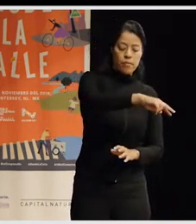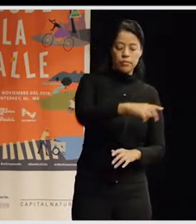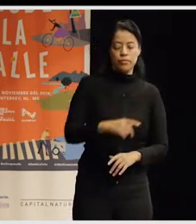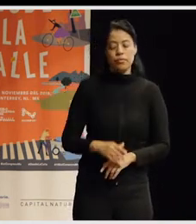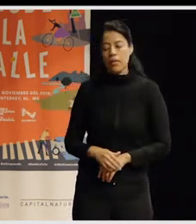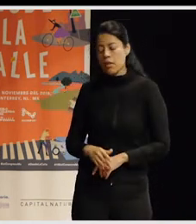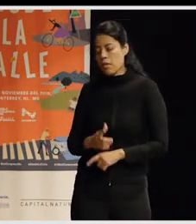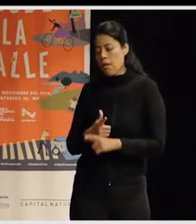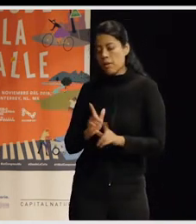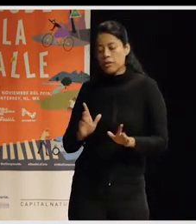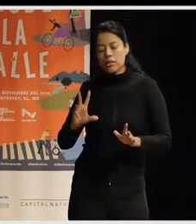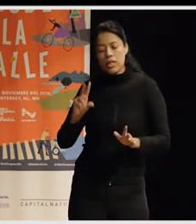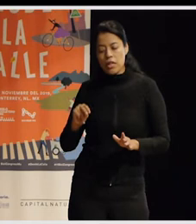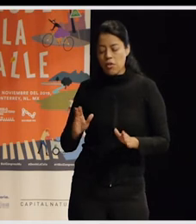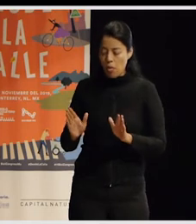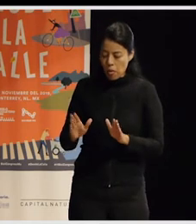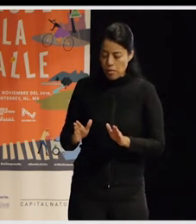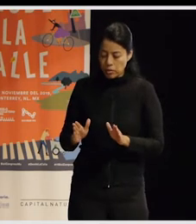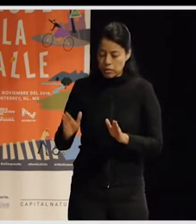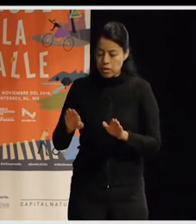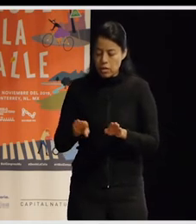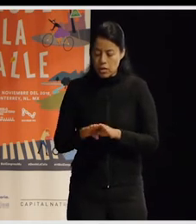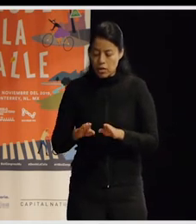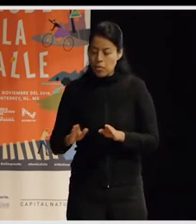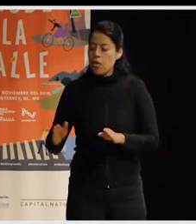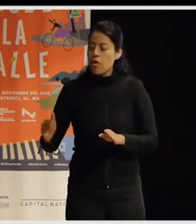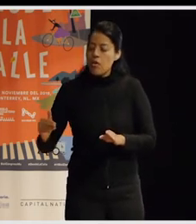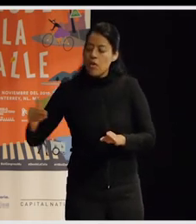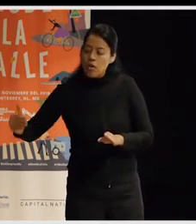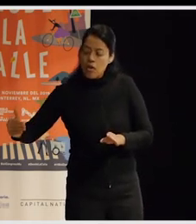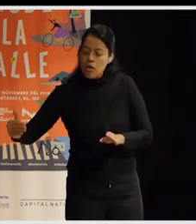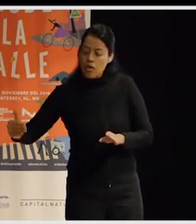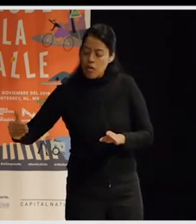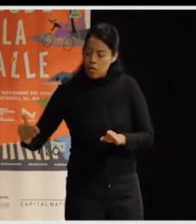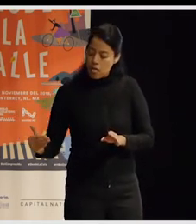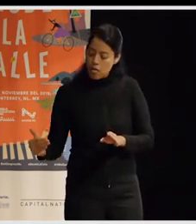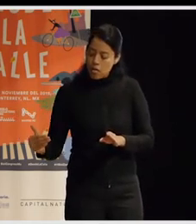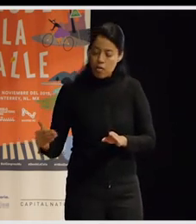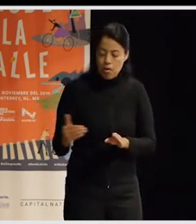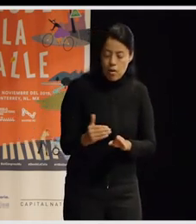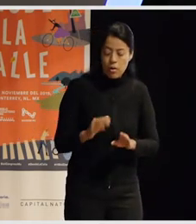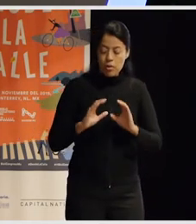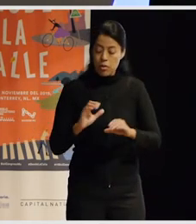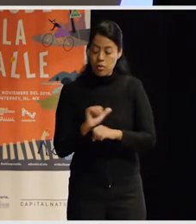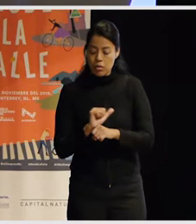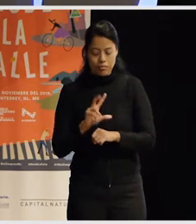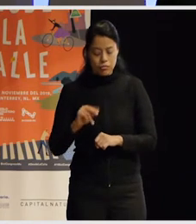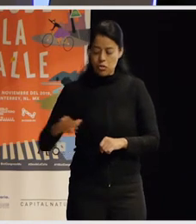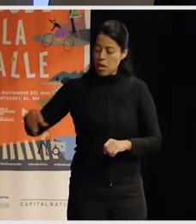peatonal es decir ya no se van como un poquito después de la esquina para que los carros no los atropellan y